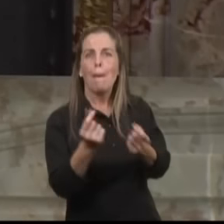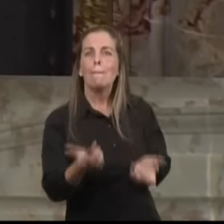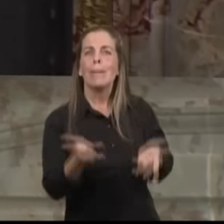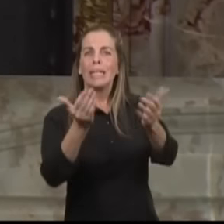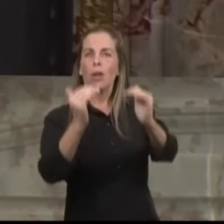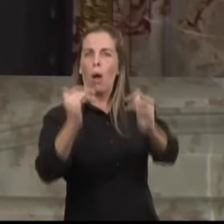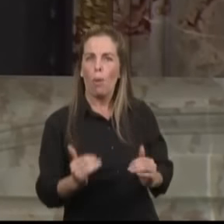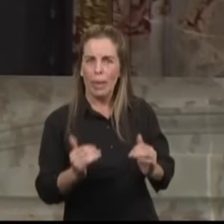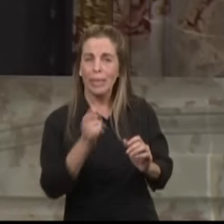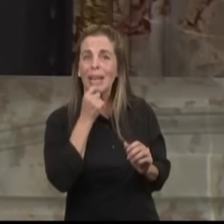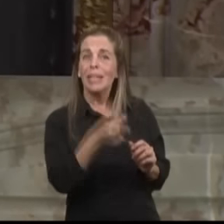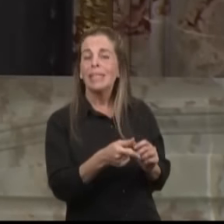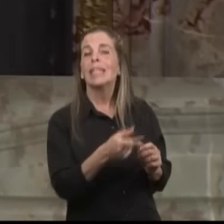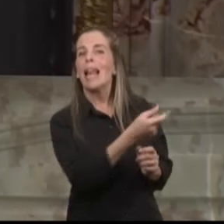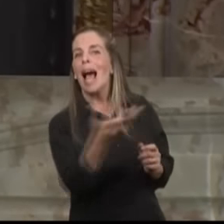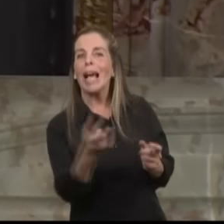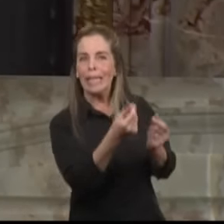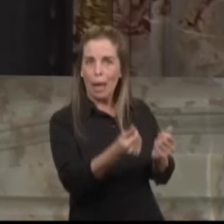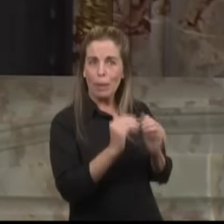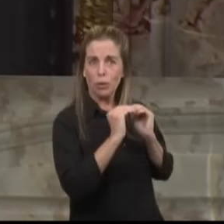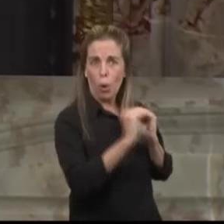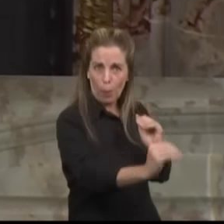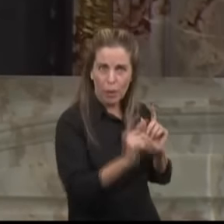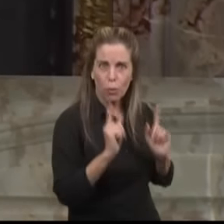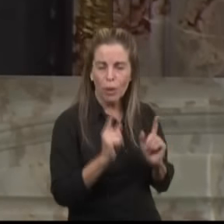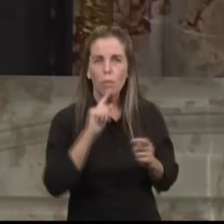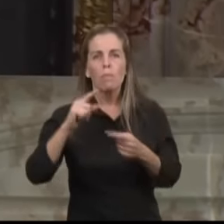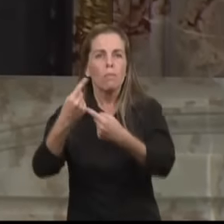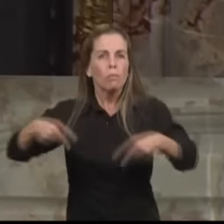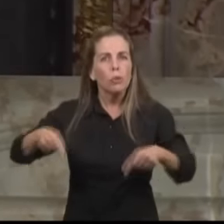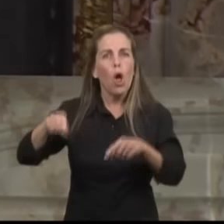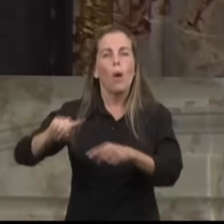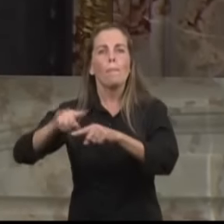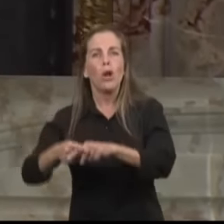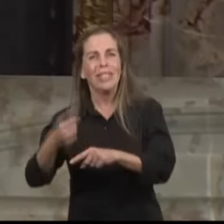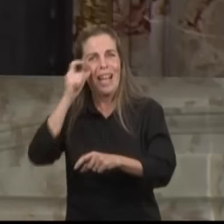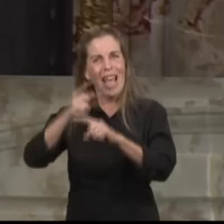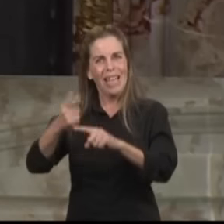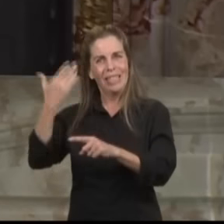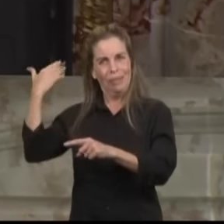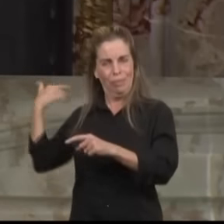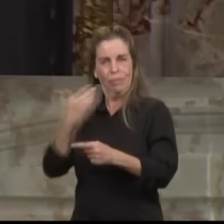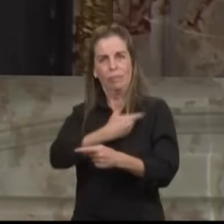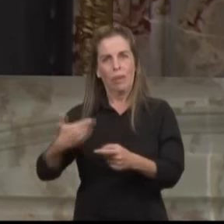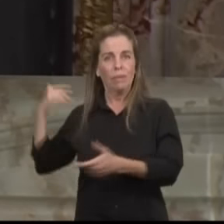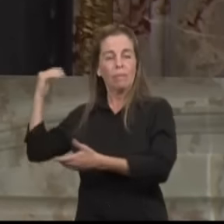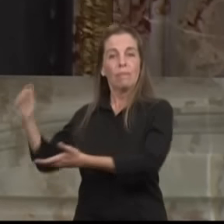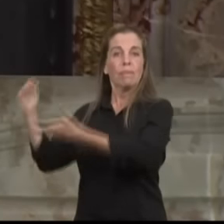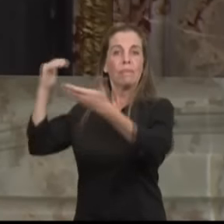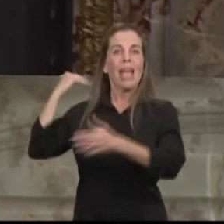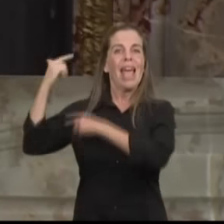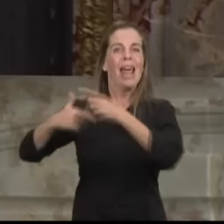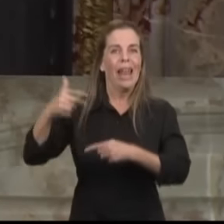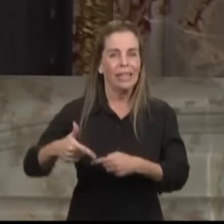la dejamos constante, una vez que se limpie los rezagos de la política monetaria heredados del desastre de la gestión anterior, la